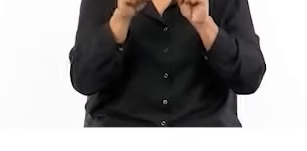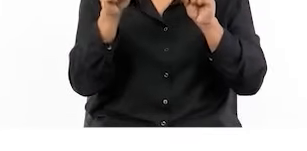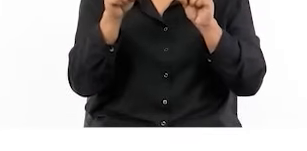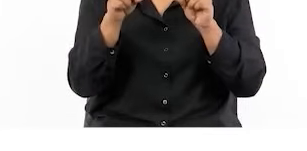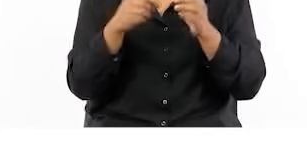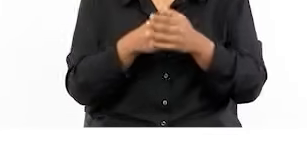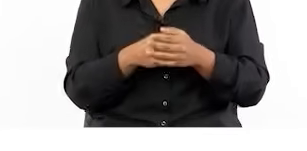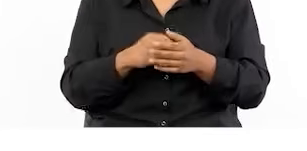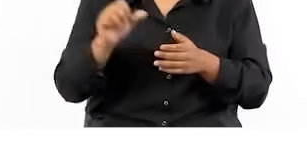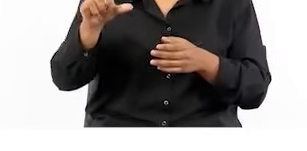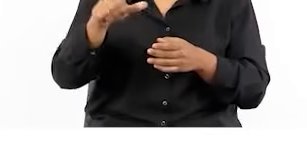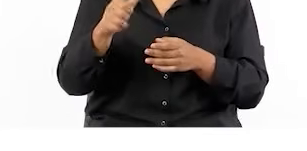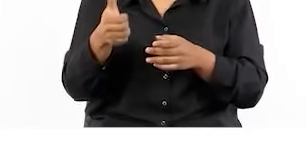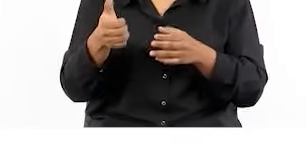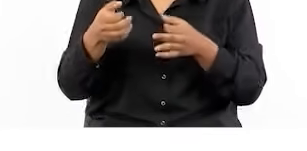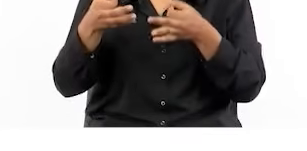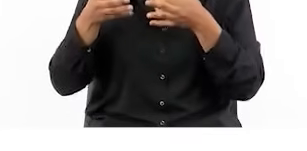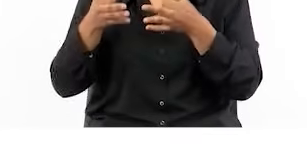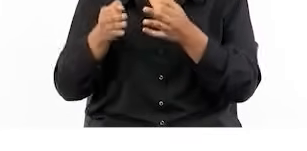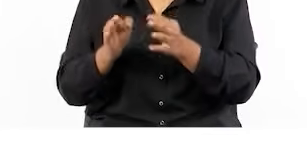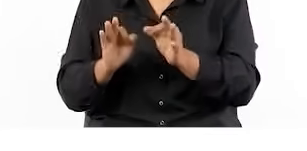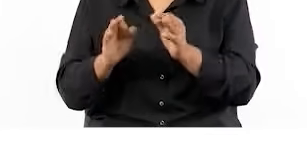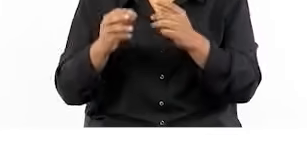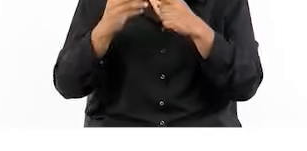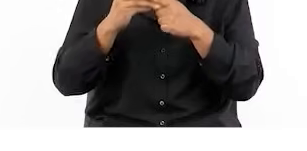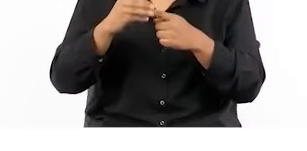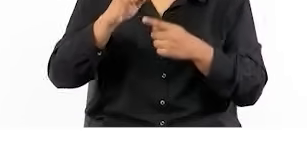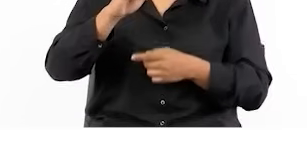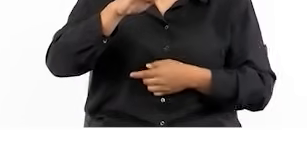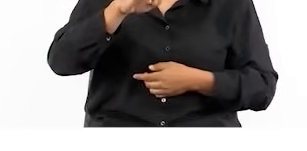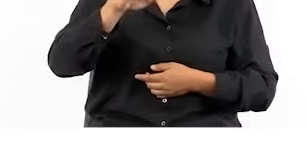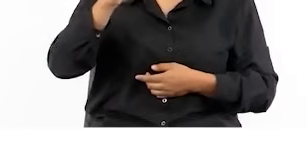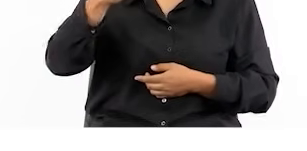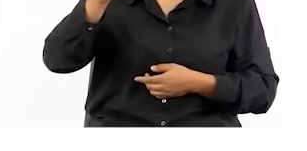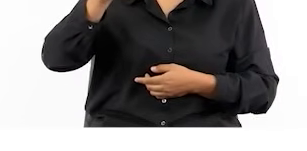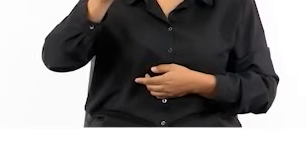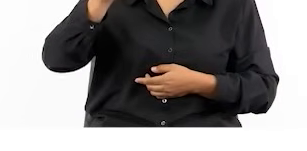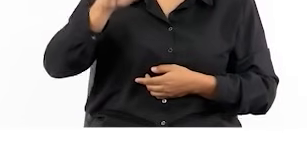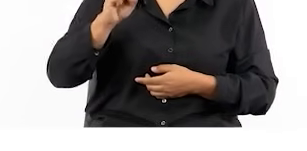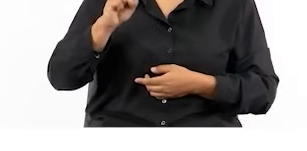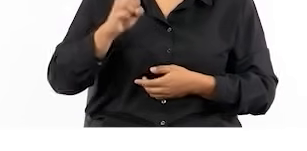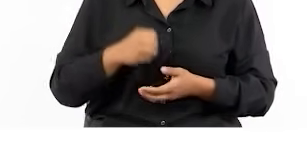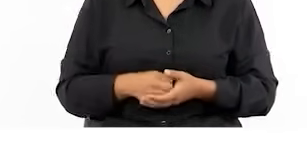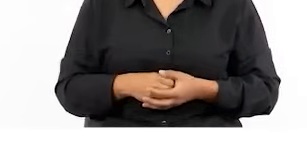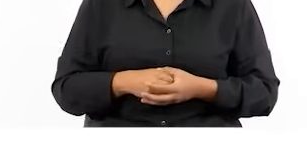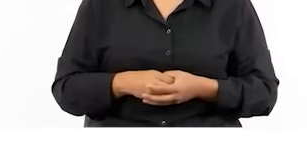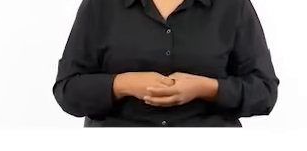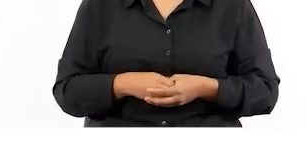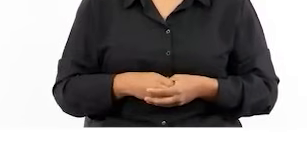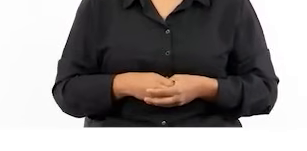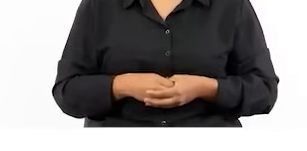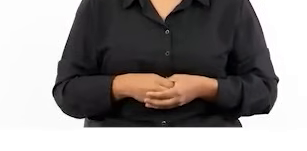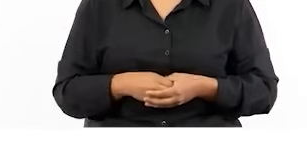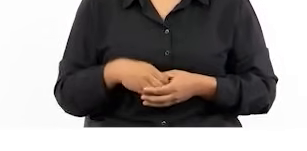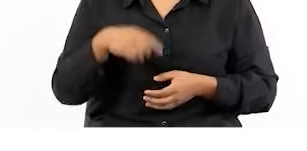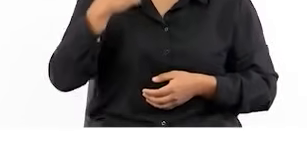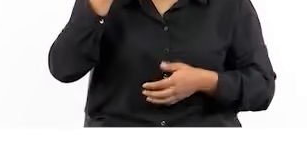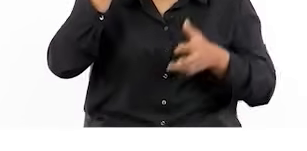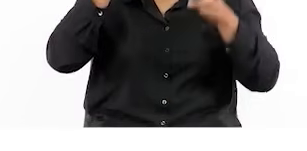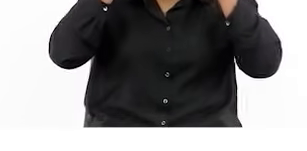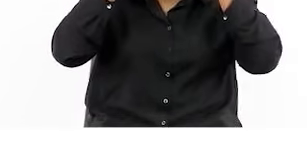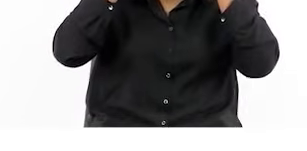abajo tienen en el centro una barra. Y las irregulares son las que no tienen ninguna forma de estos.